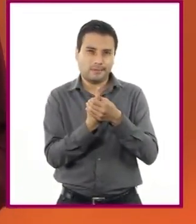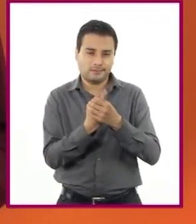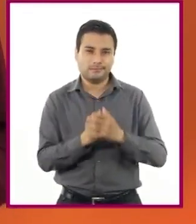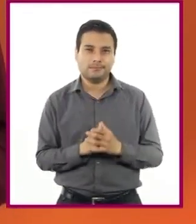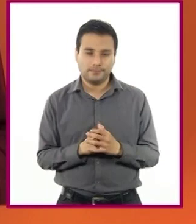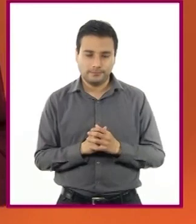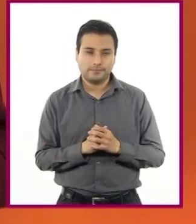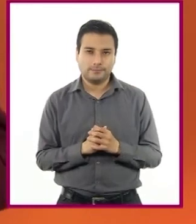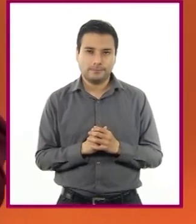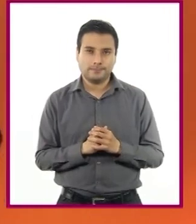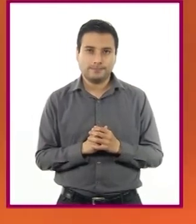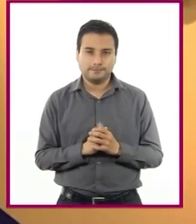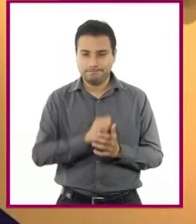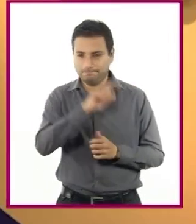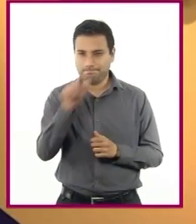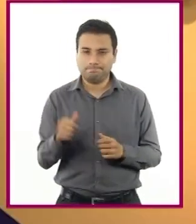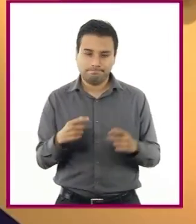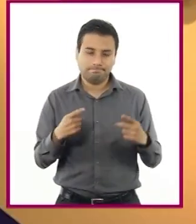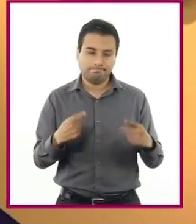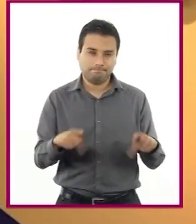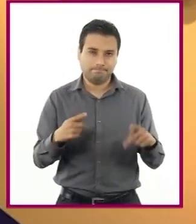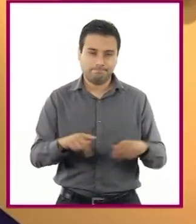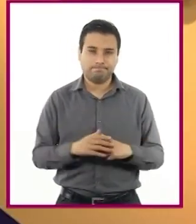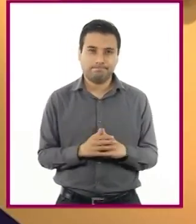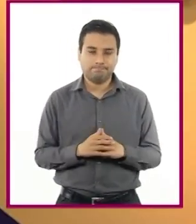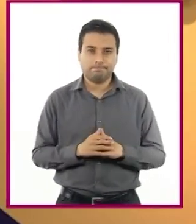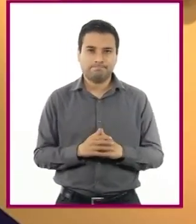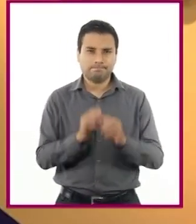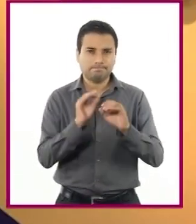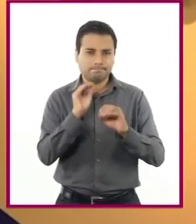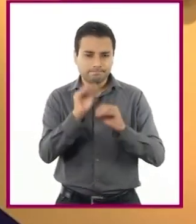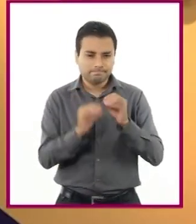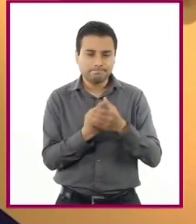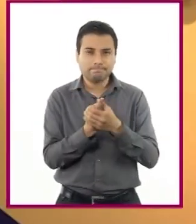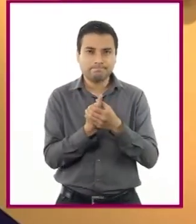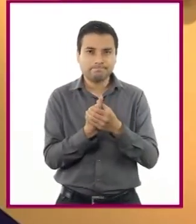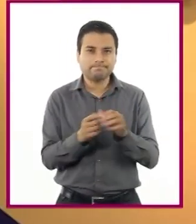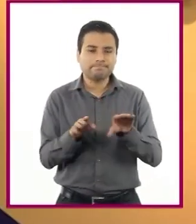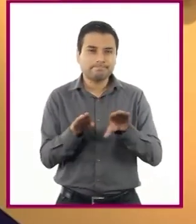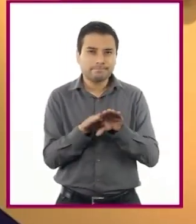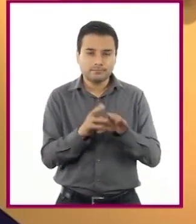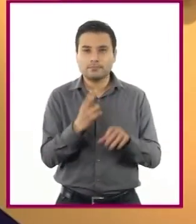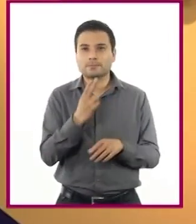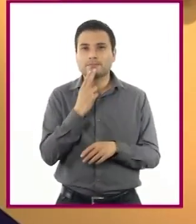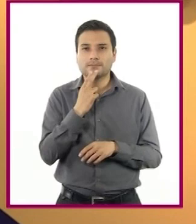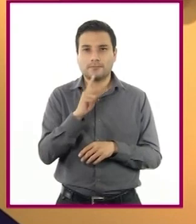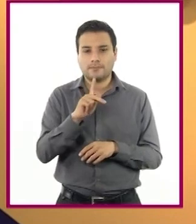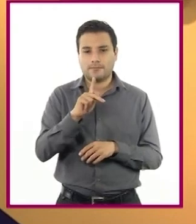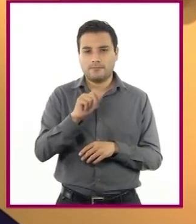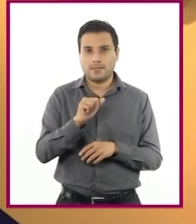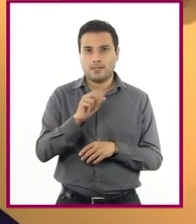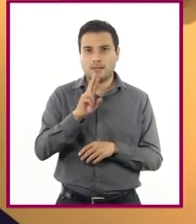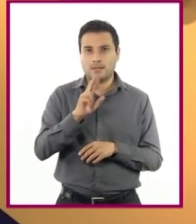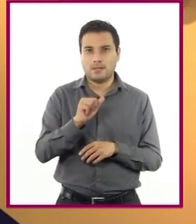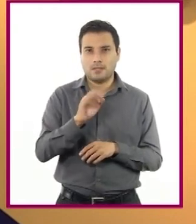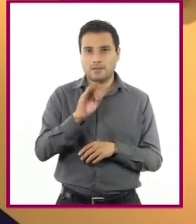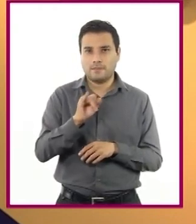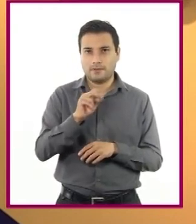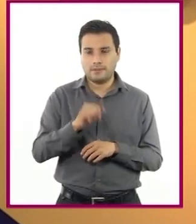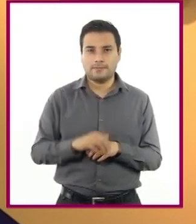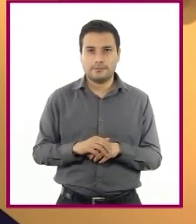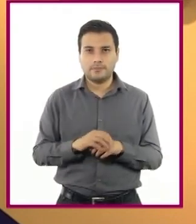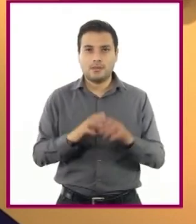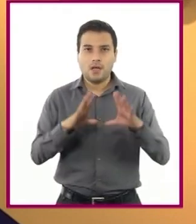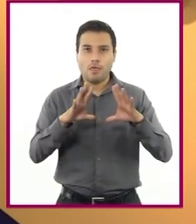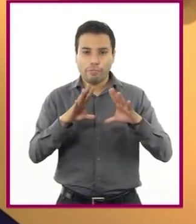y así comenzar un negocio. Para la elaboración de velas se utiliza parafina, que se funde para que se